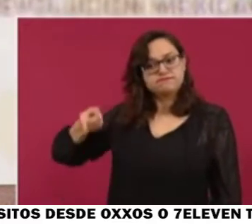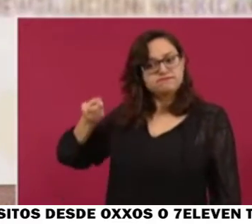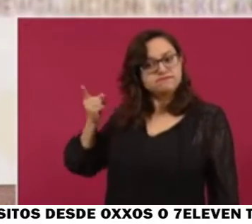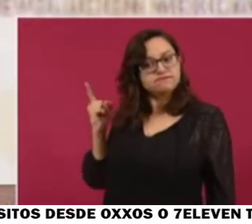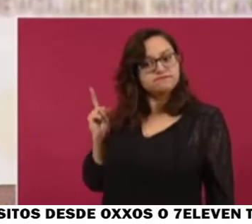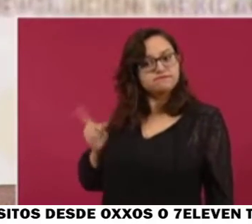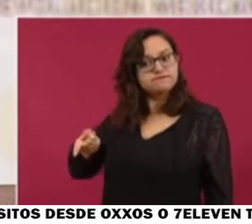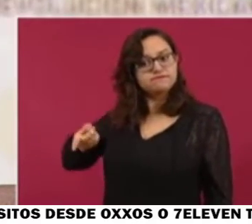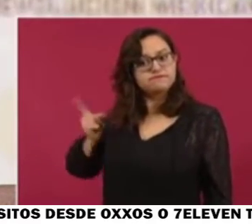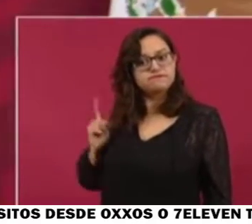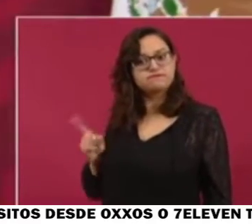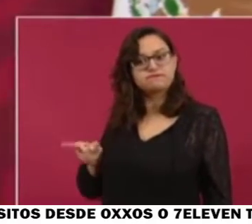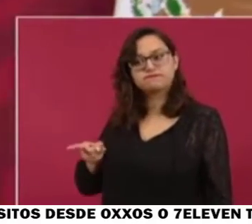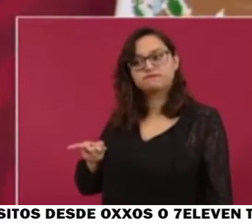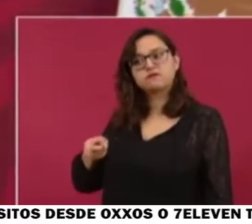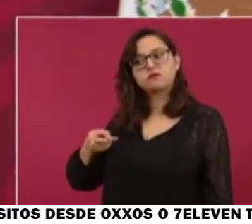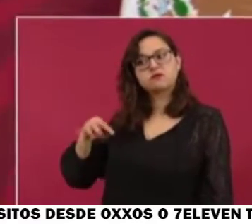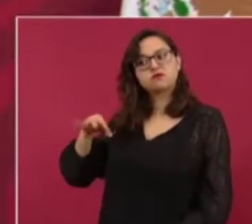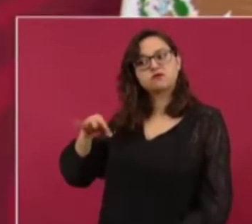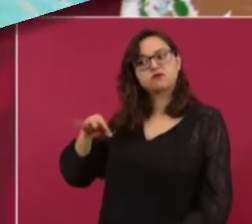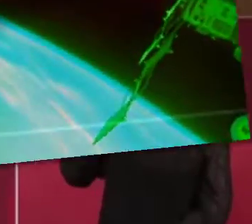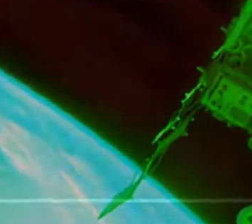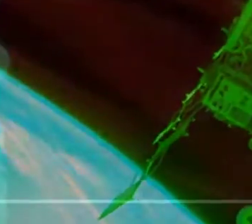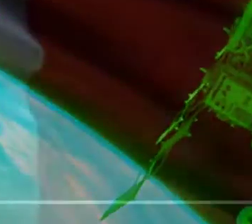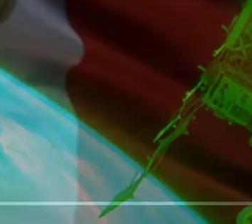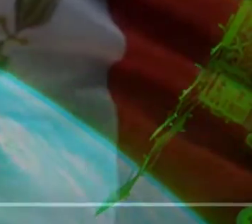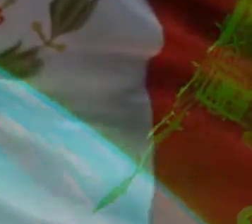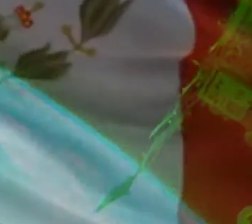para que cambiara su resolución.